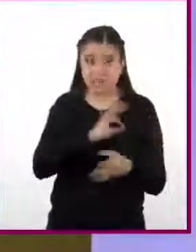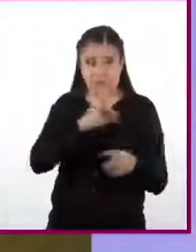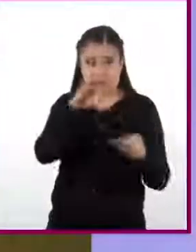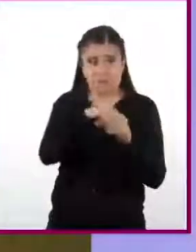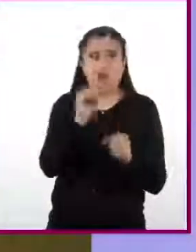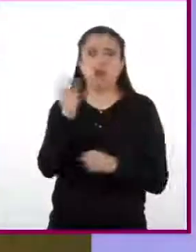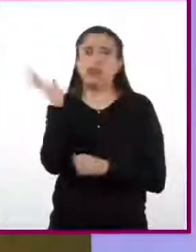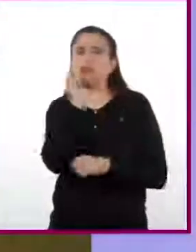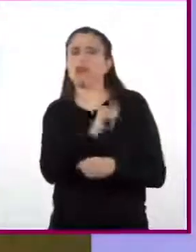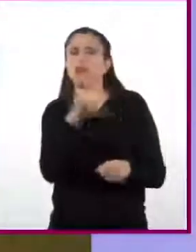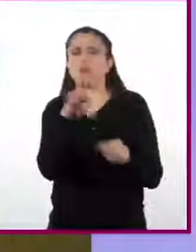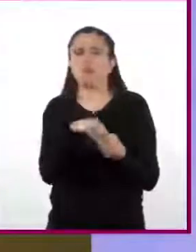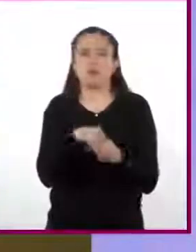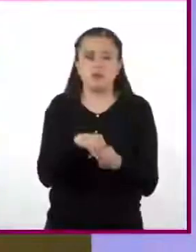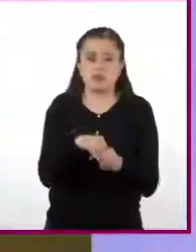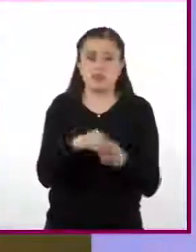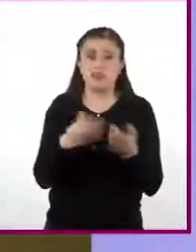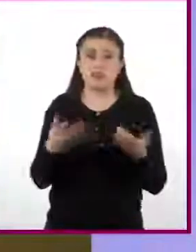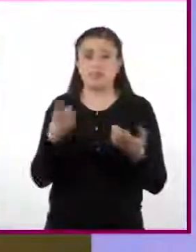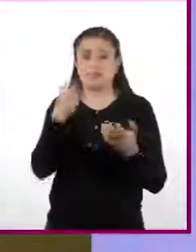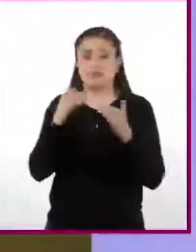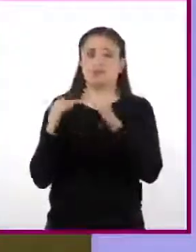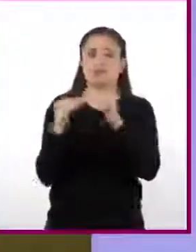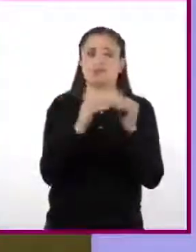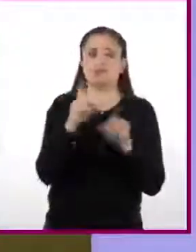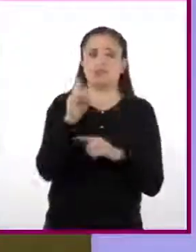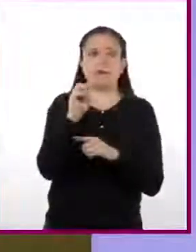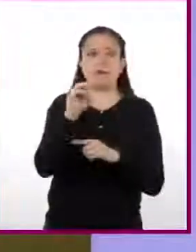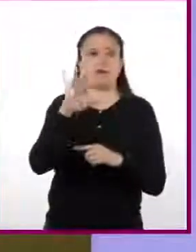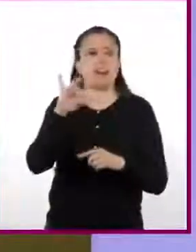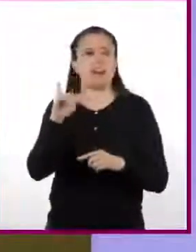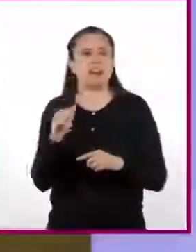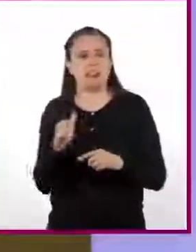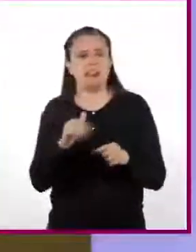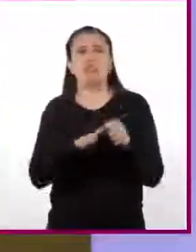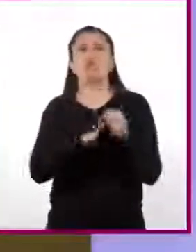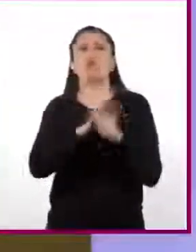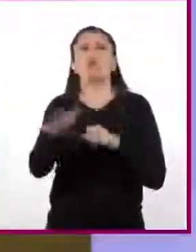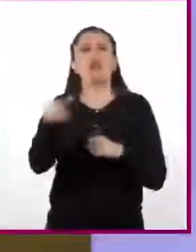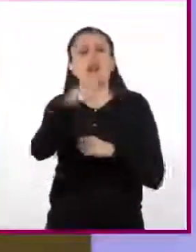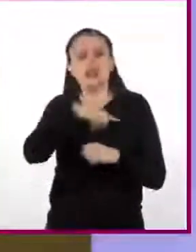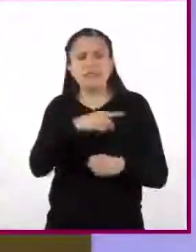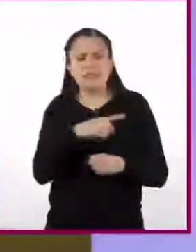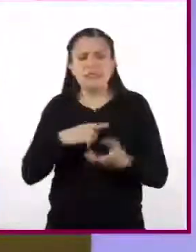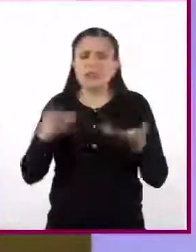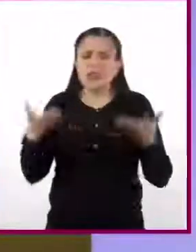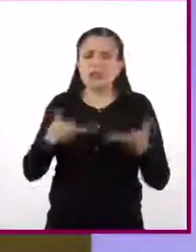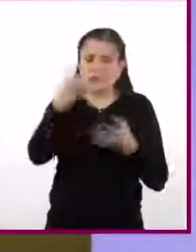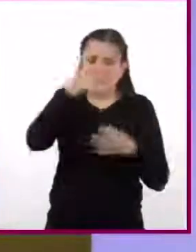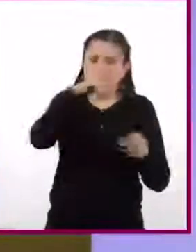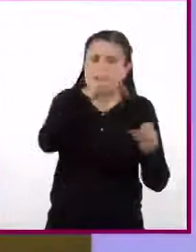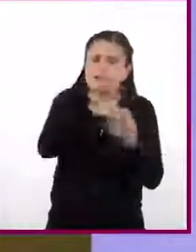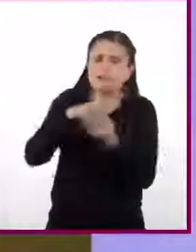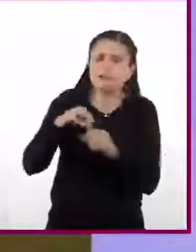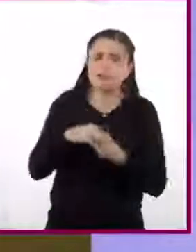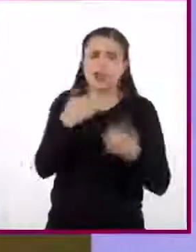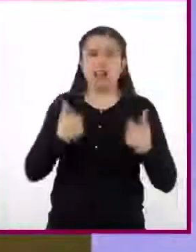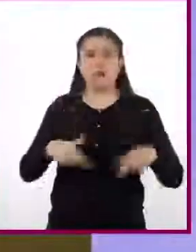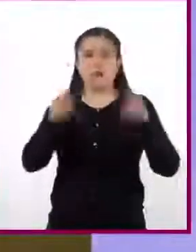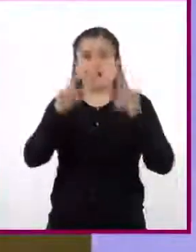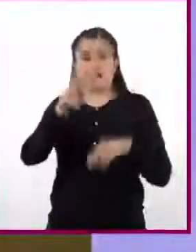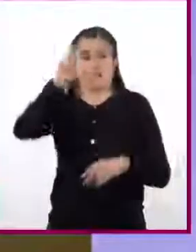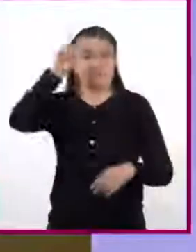las condiciones que dicta una democracia. ¿Qué condiciones se deben reunir para que una elección de representantes